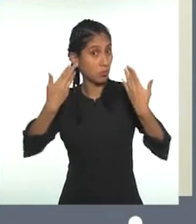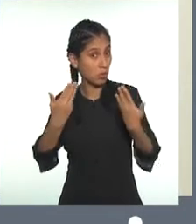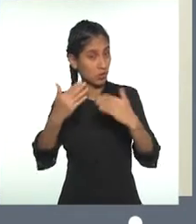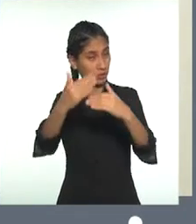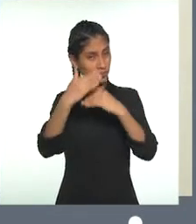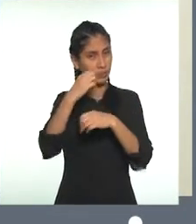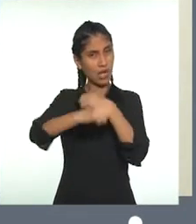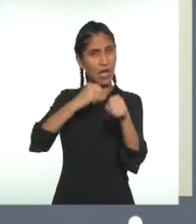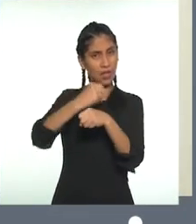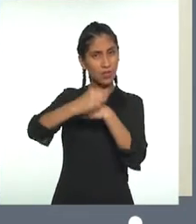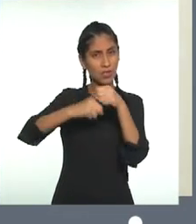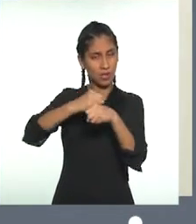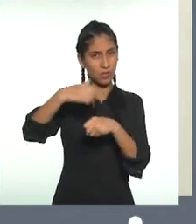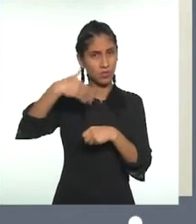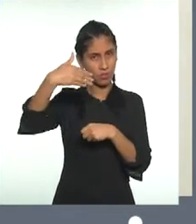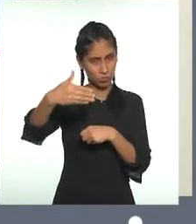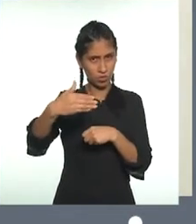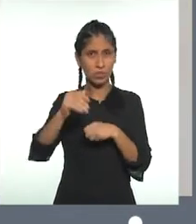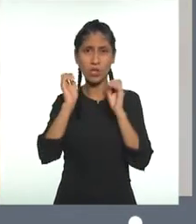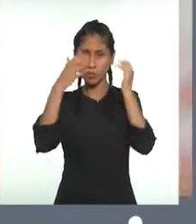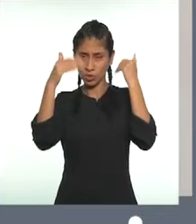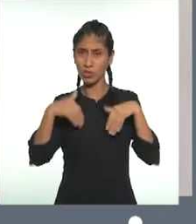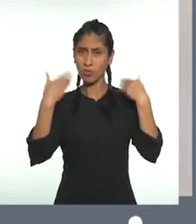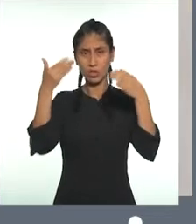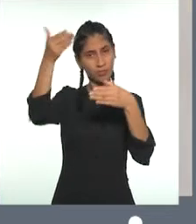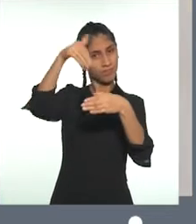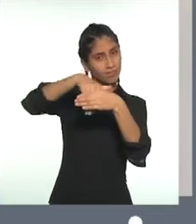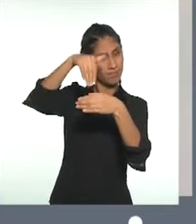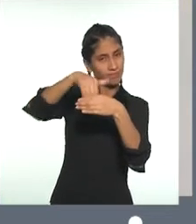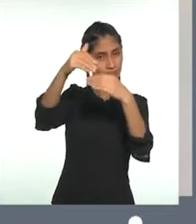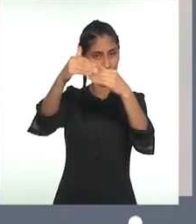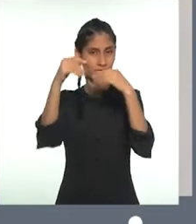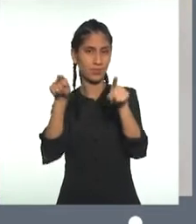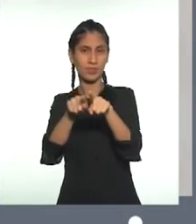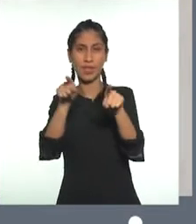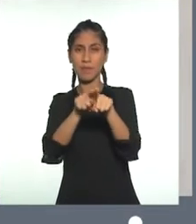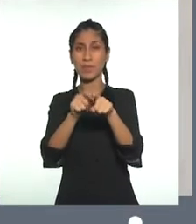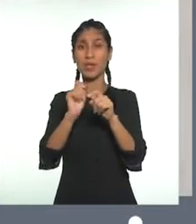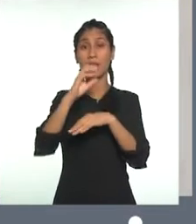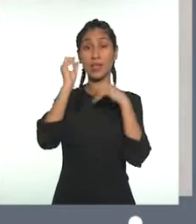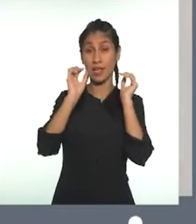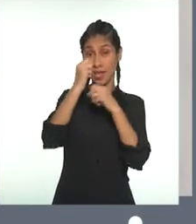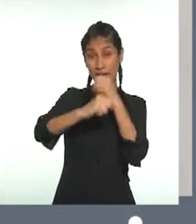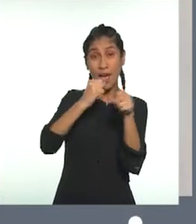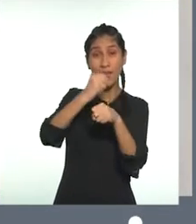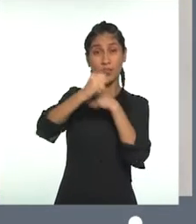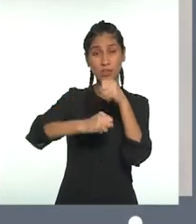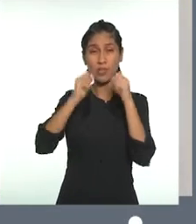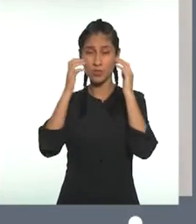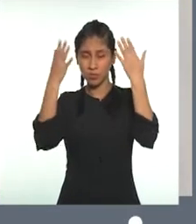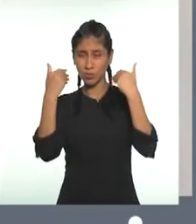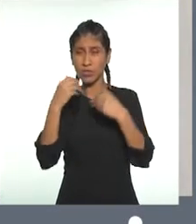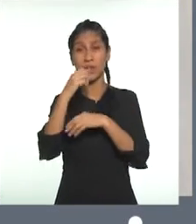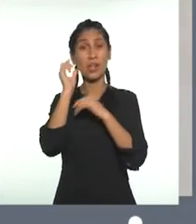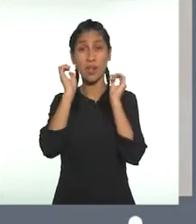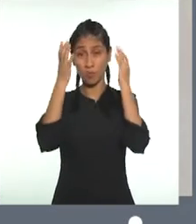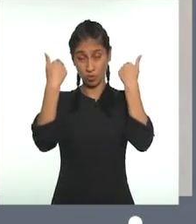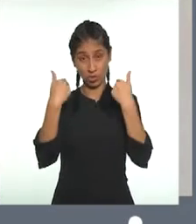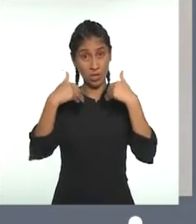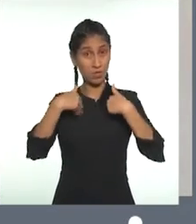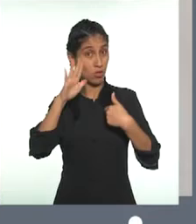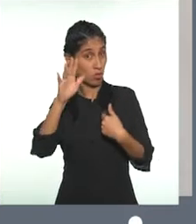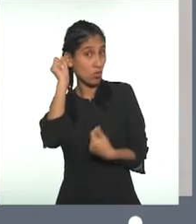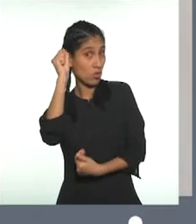se les concedió el derecho a sufragar. A través del tiempo, la mujer ha logrado ser sujeto de derecho y tener la